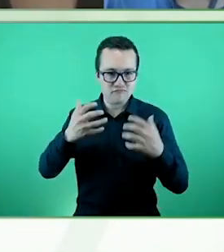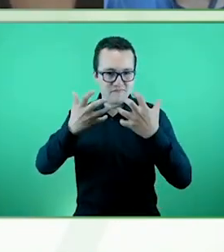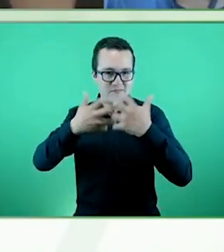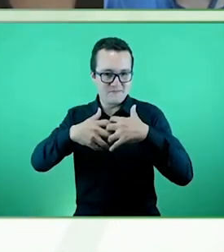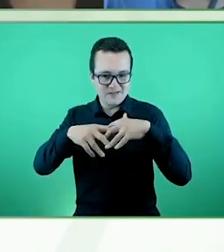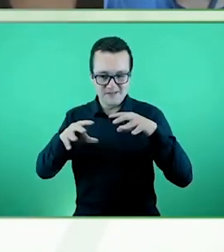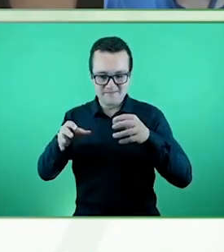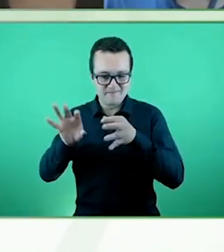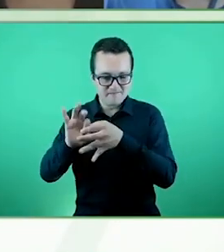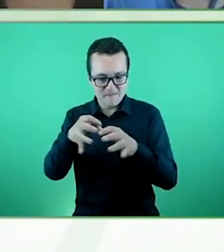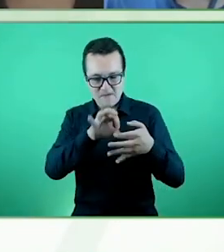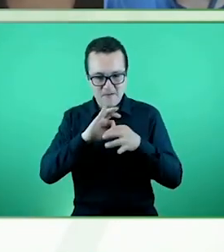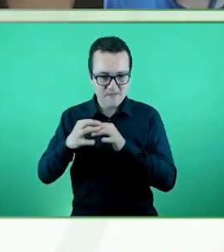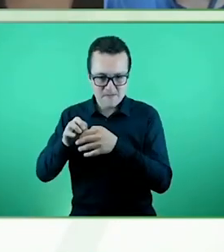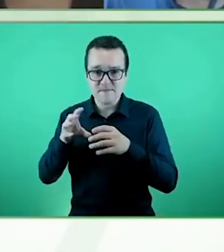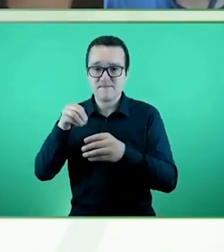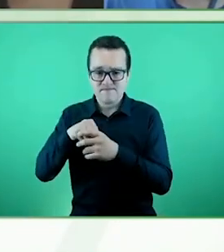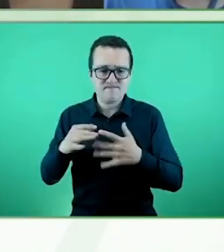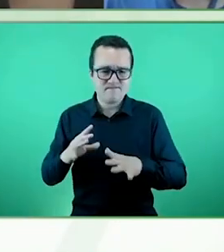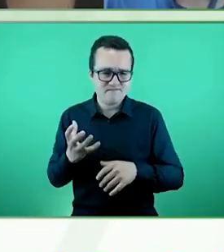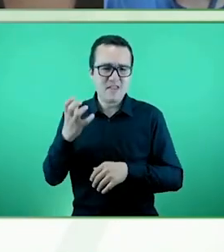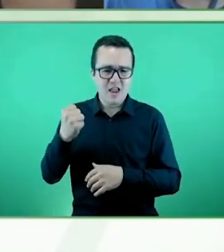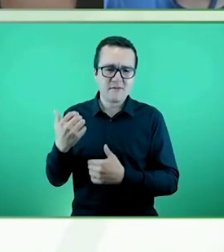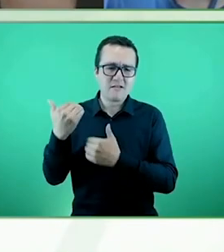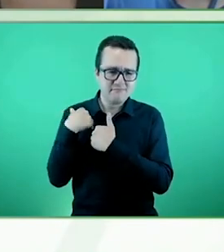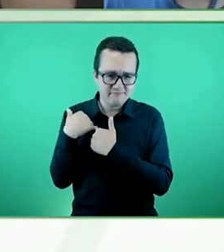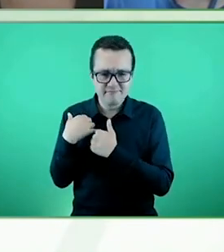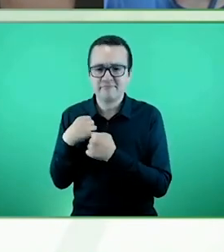distintas funciones dentro de estas organizaciones,